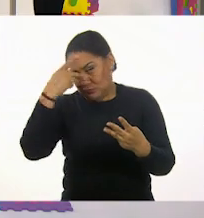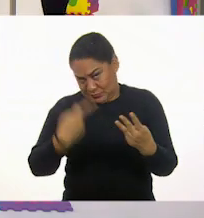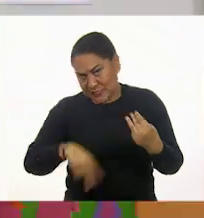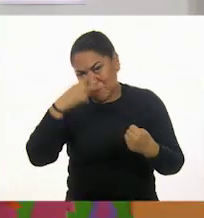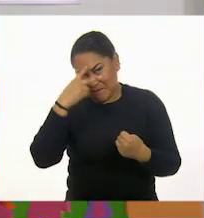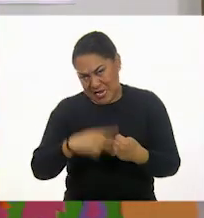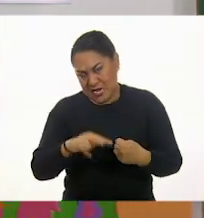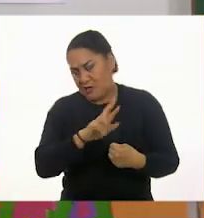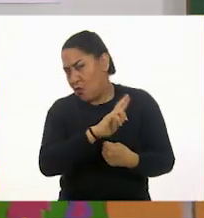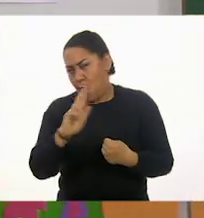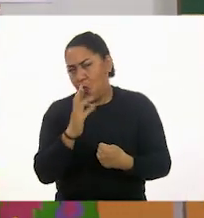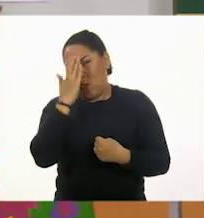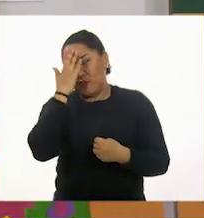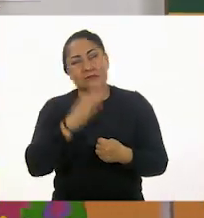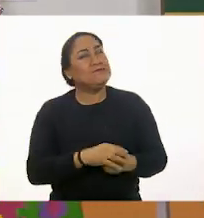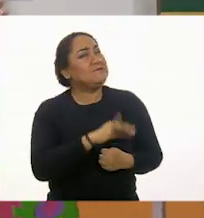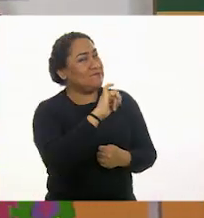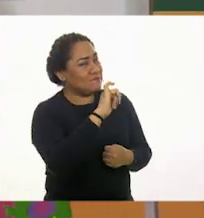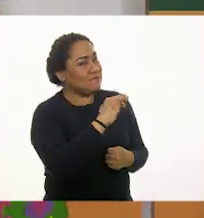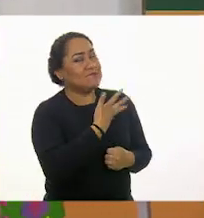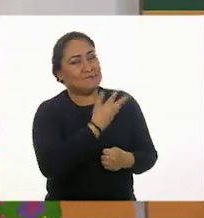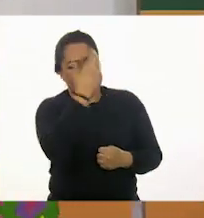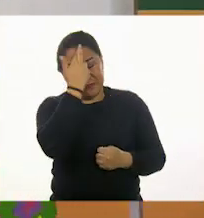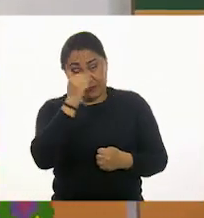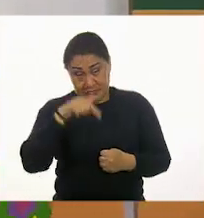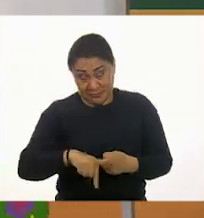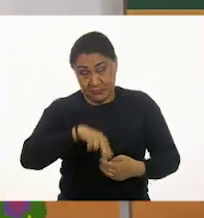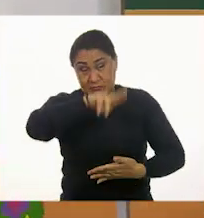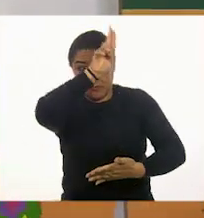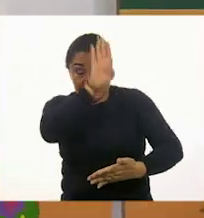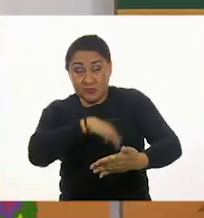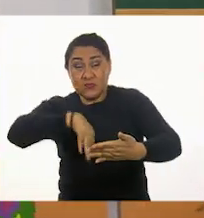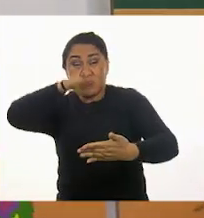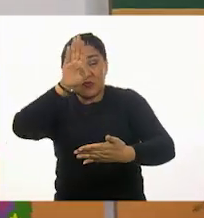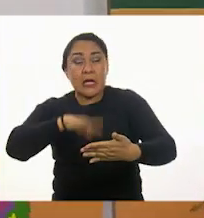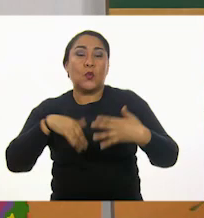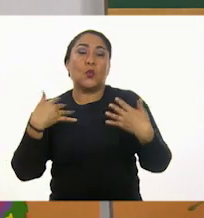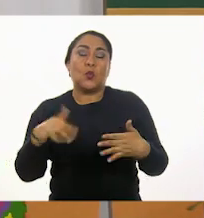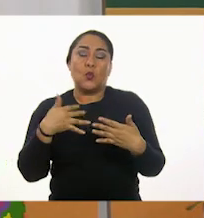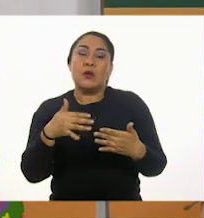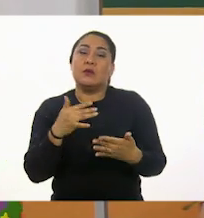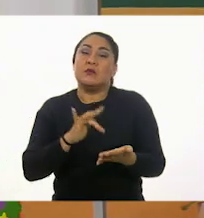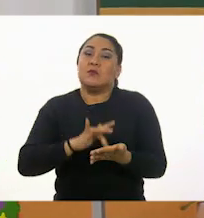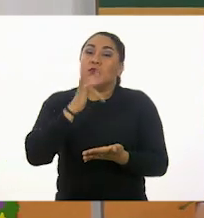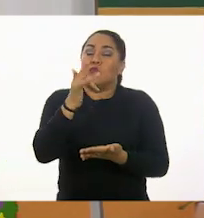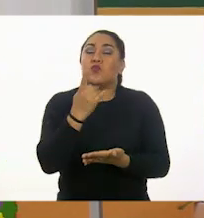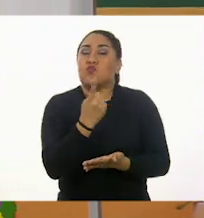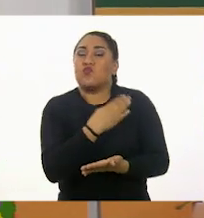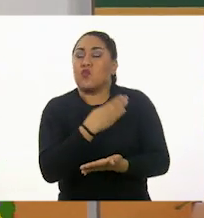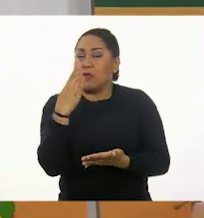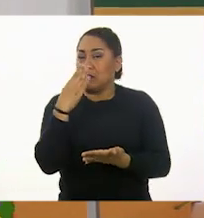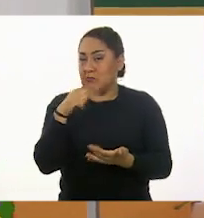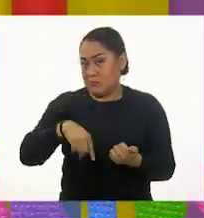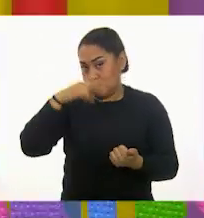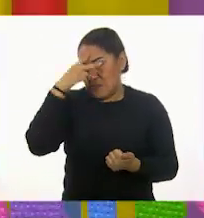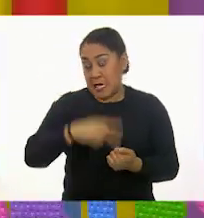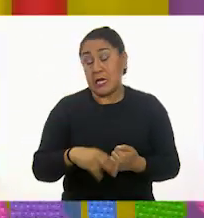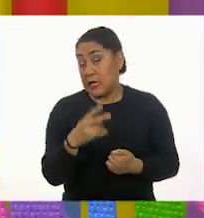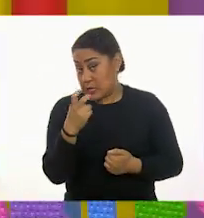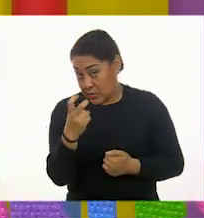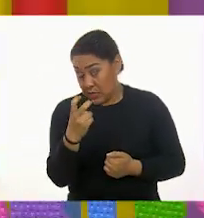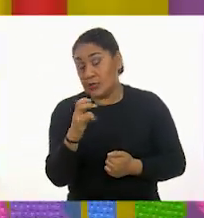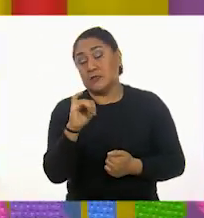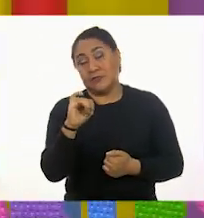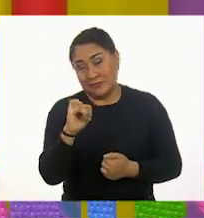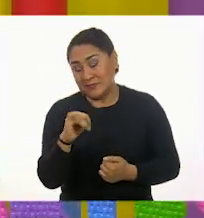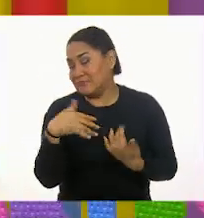yo sabía que justamente el muralismo fue la gran aportación que hizo México a la pintura. Sí, fue una de las corrientes